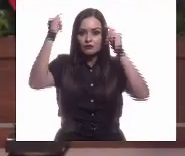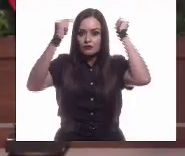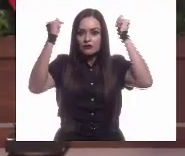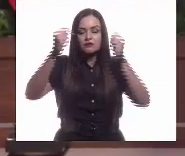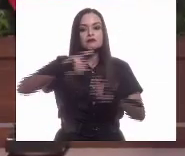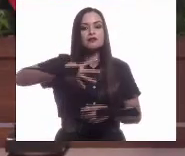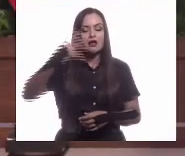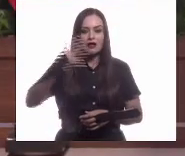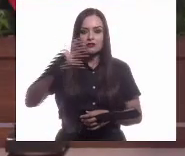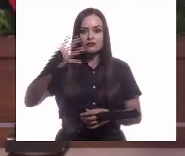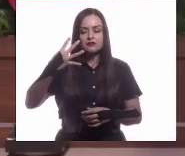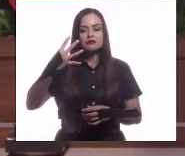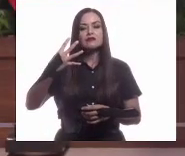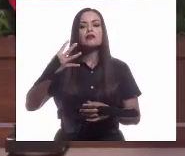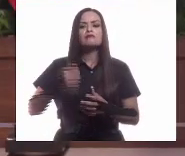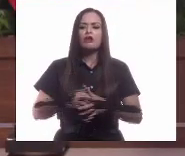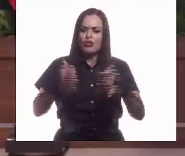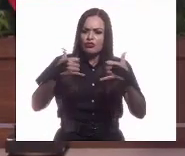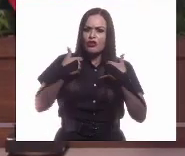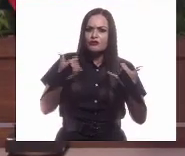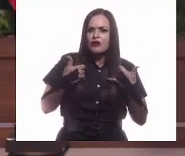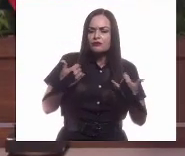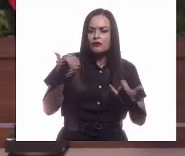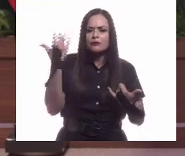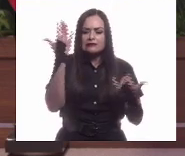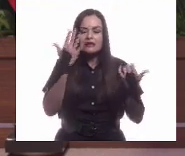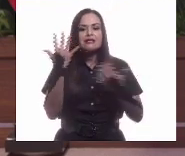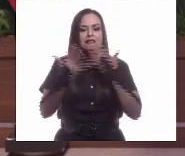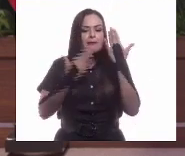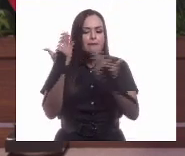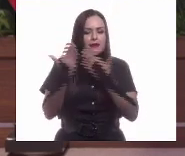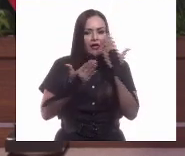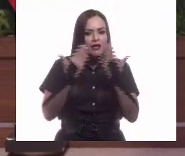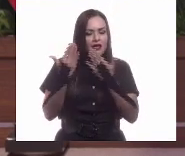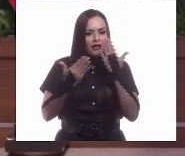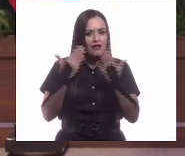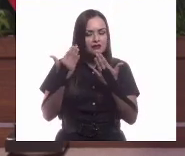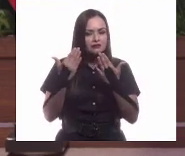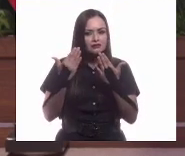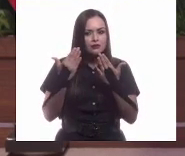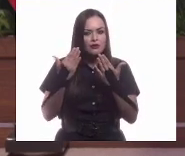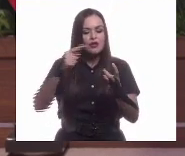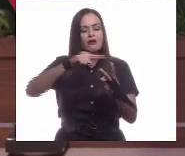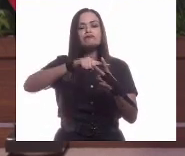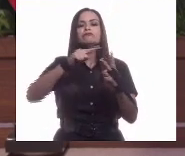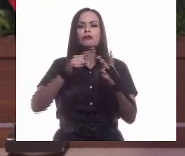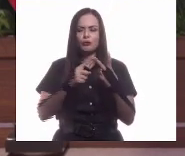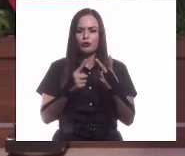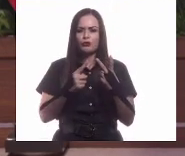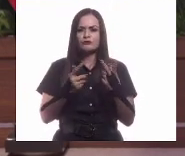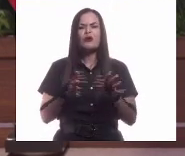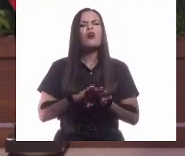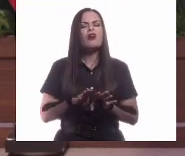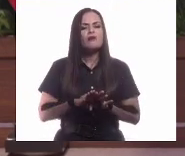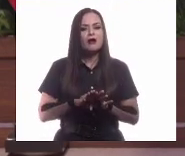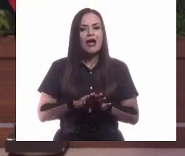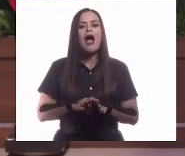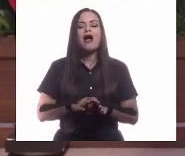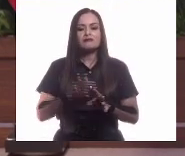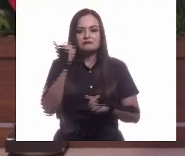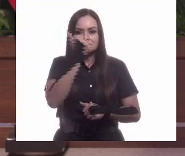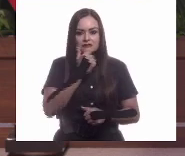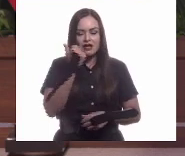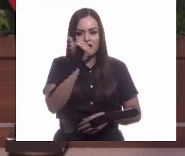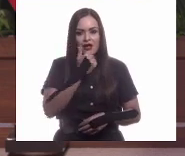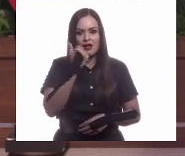abrieron carreras técnicas en donde los jóvenes ahora estudian bajo el sistema de educación dual. ¿Qué significa esto? Que los estudiantes, además